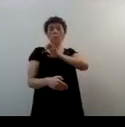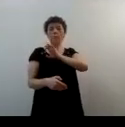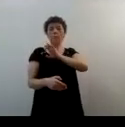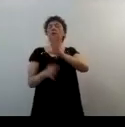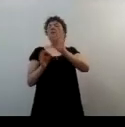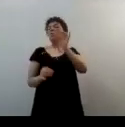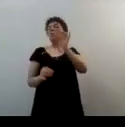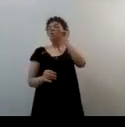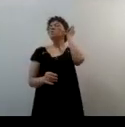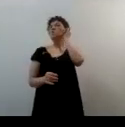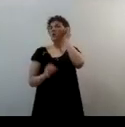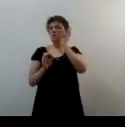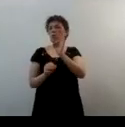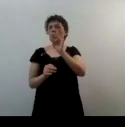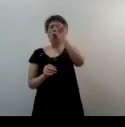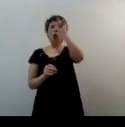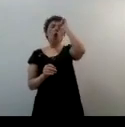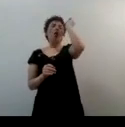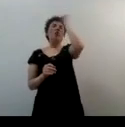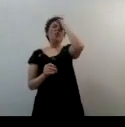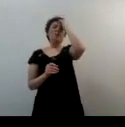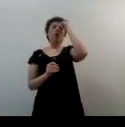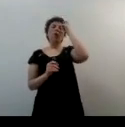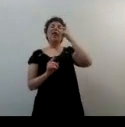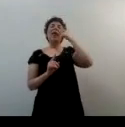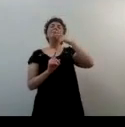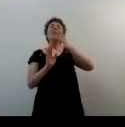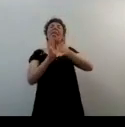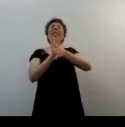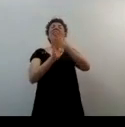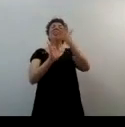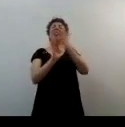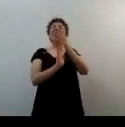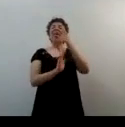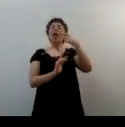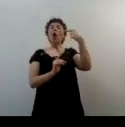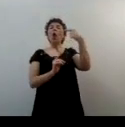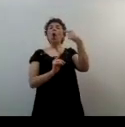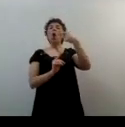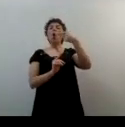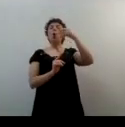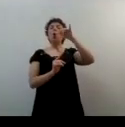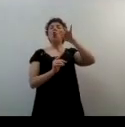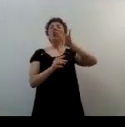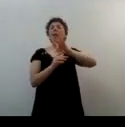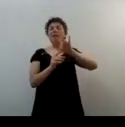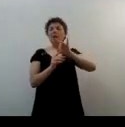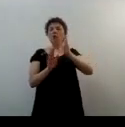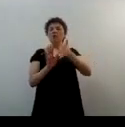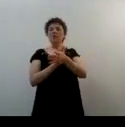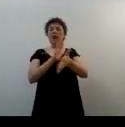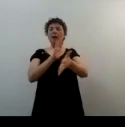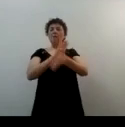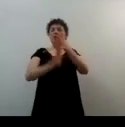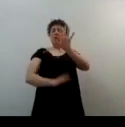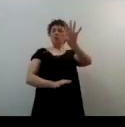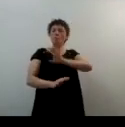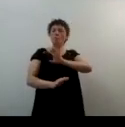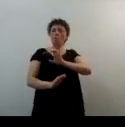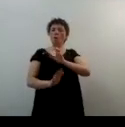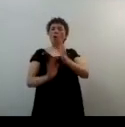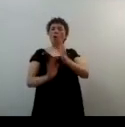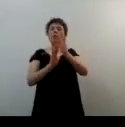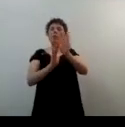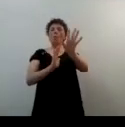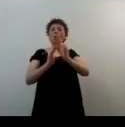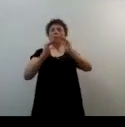espero, el concepto de índice glucémico, que es la velocidad de absorción. Ok, pues a menor velocidad de absorción o menor índice glucémico, más lentamente va a